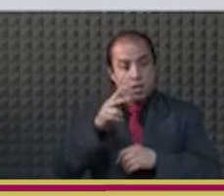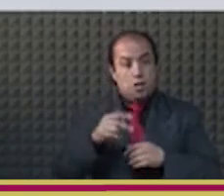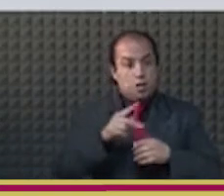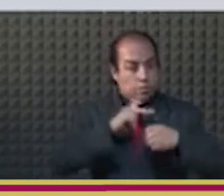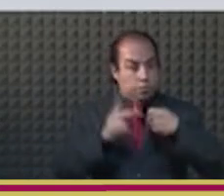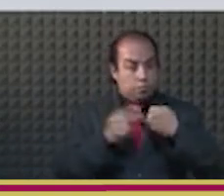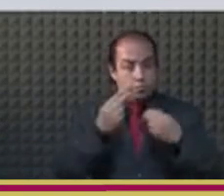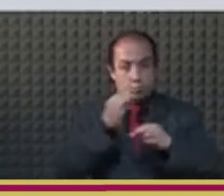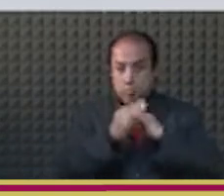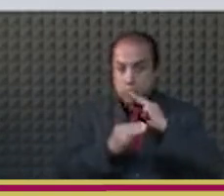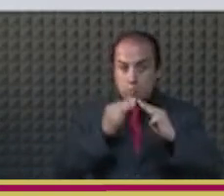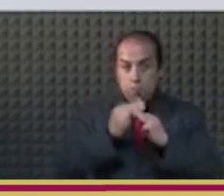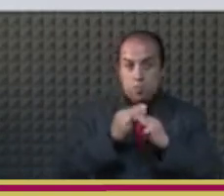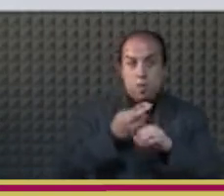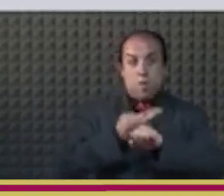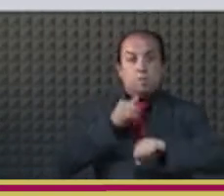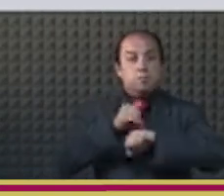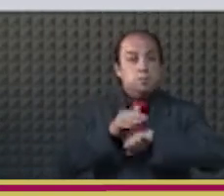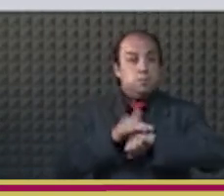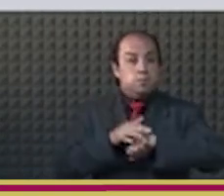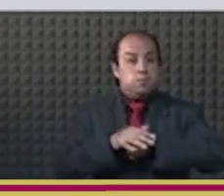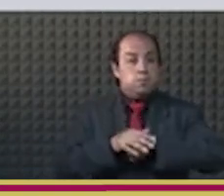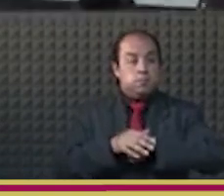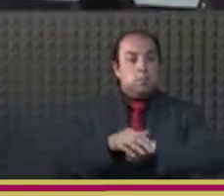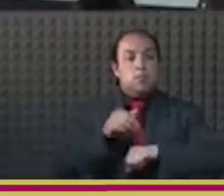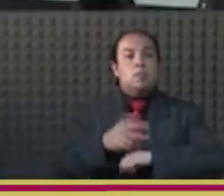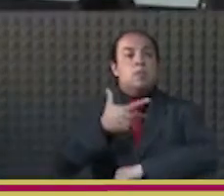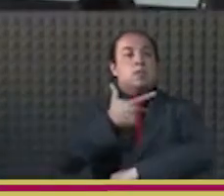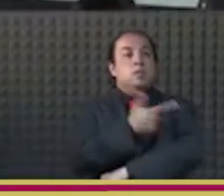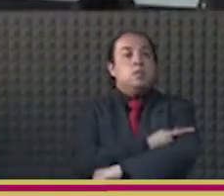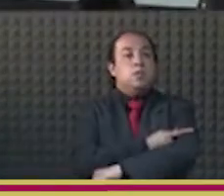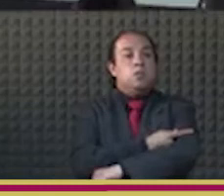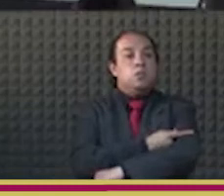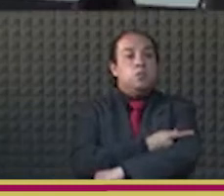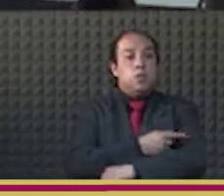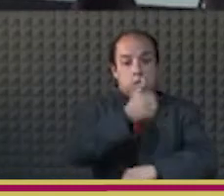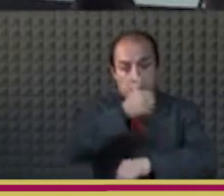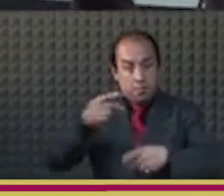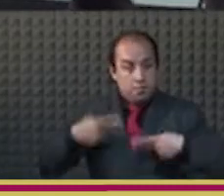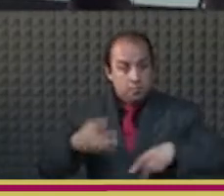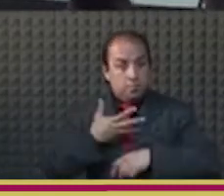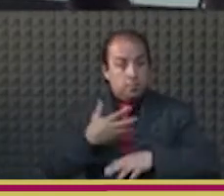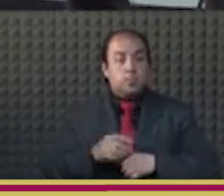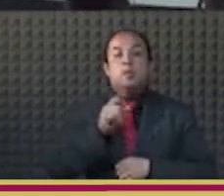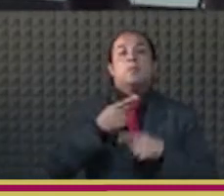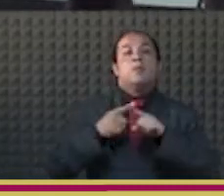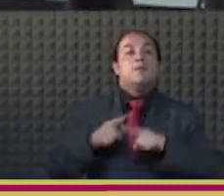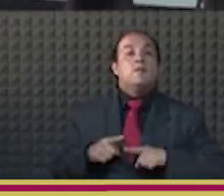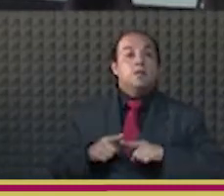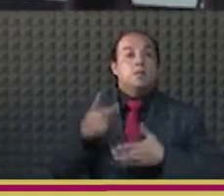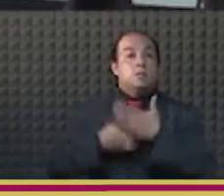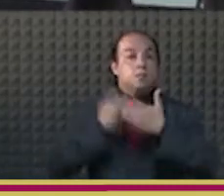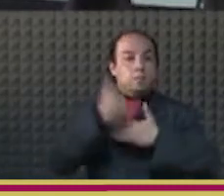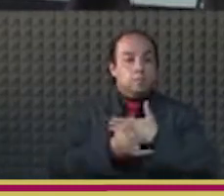a nivel global con el mayor número de dosis de vacunas aplicadas, y por supuesto los diferentes proyectos